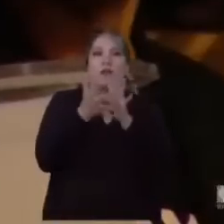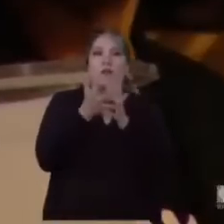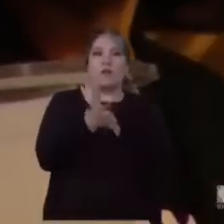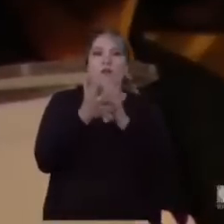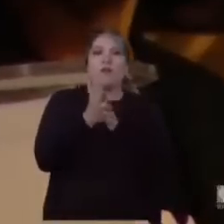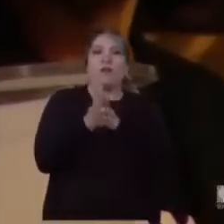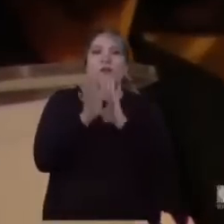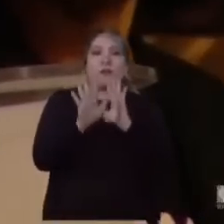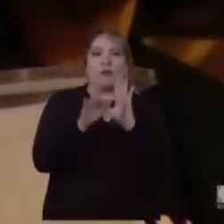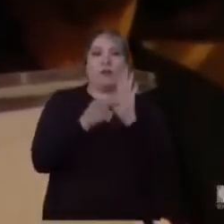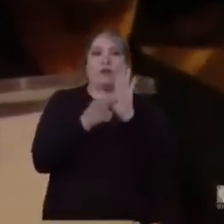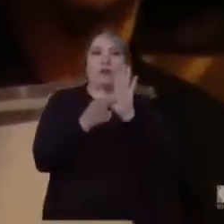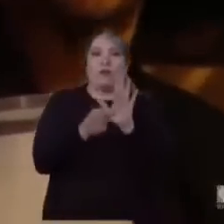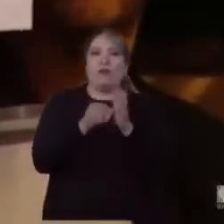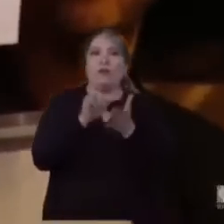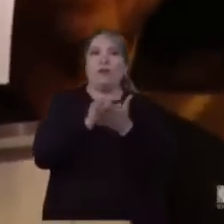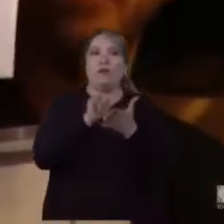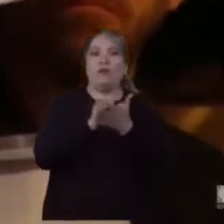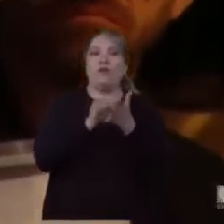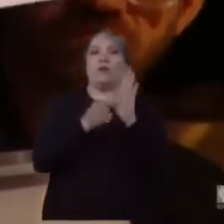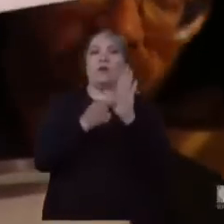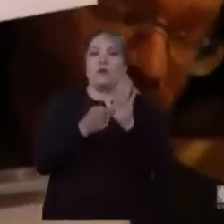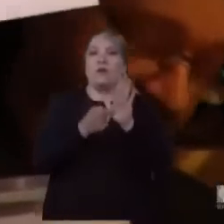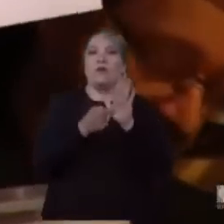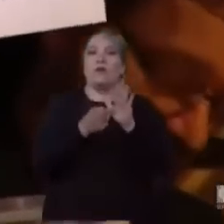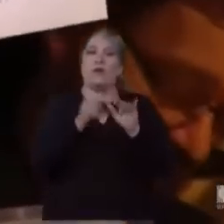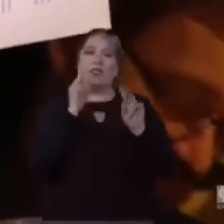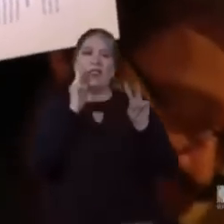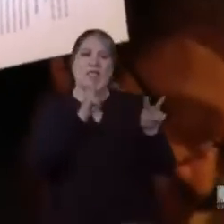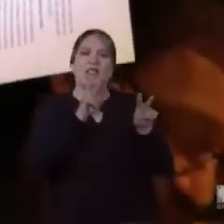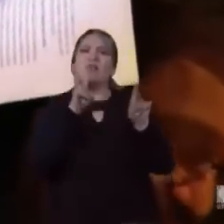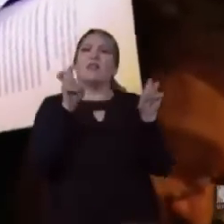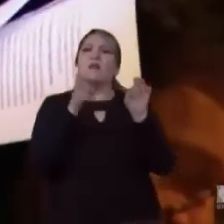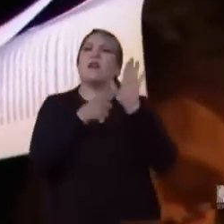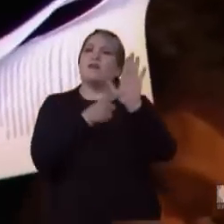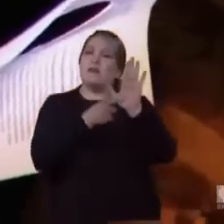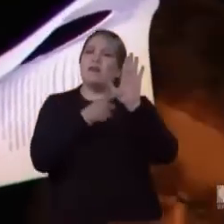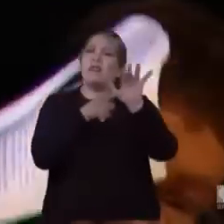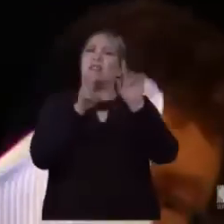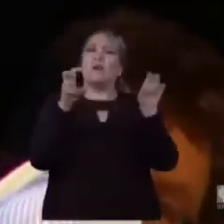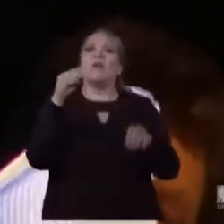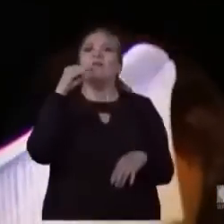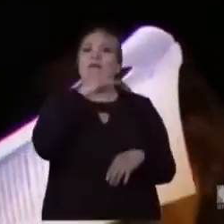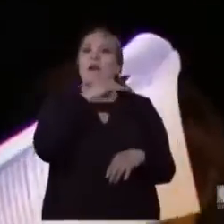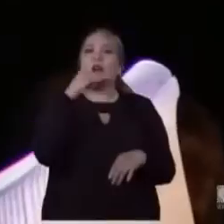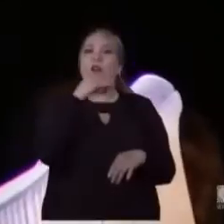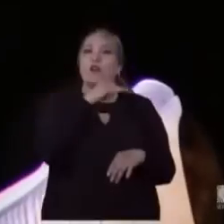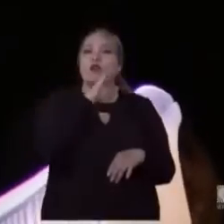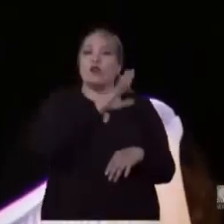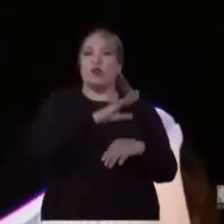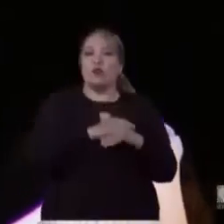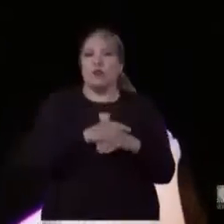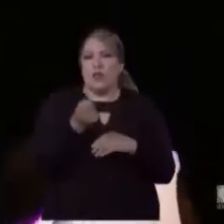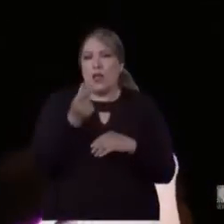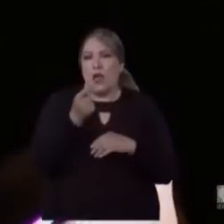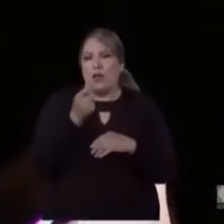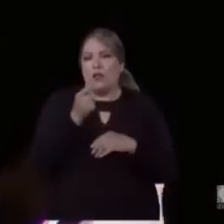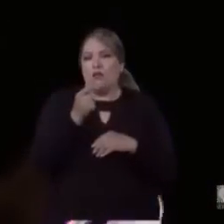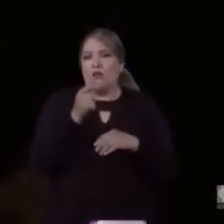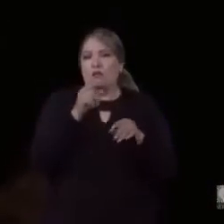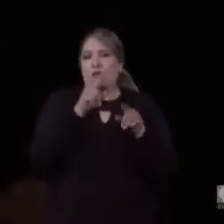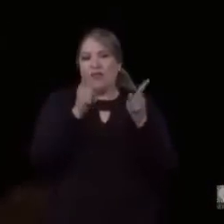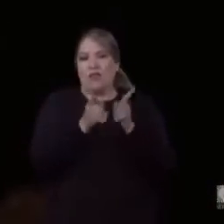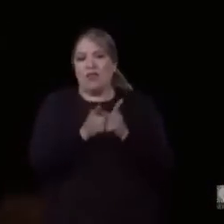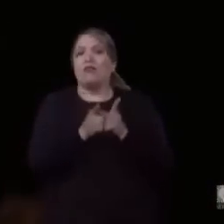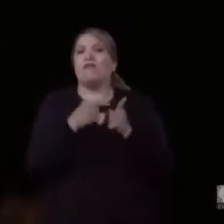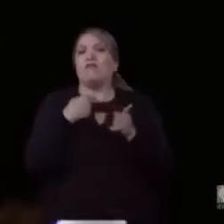su presentación se centró a fondo en los falsos positivos. Para concluir, pidiendo perdón a todas